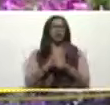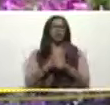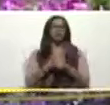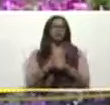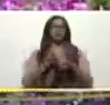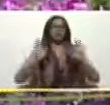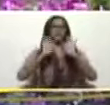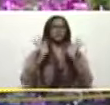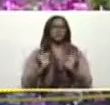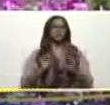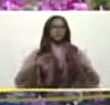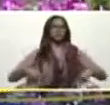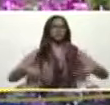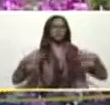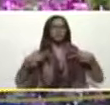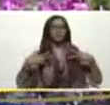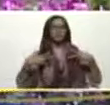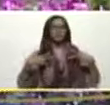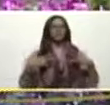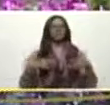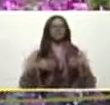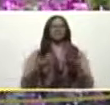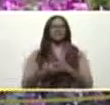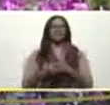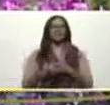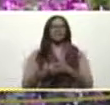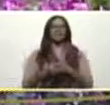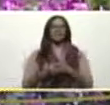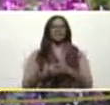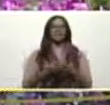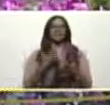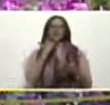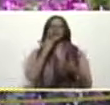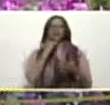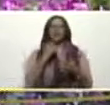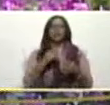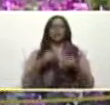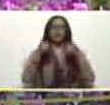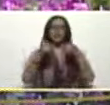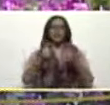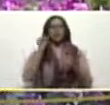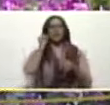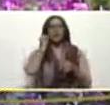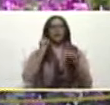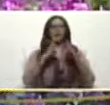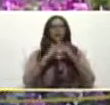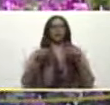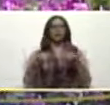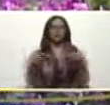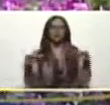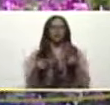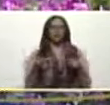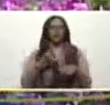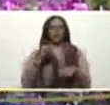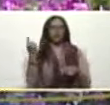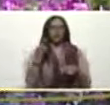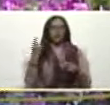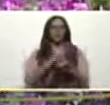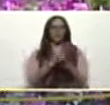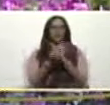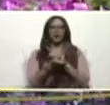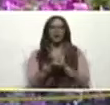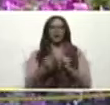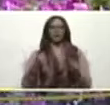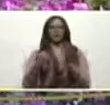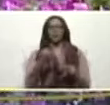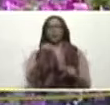en la forma de vida y en la calidad y el bienestar de la mujer en todos sus ámbitos, no solamente los cambios